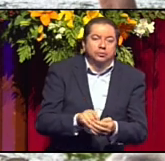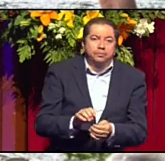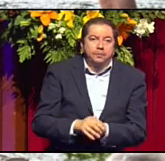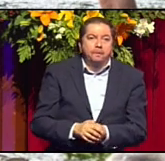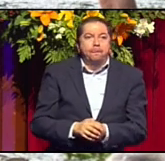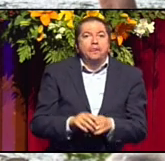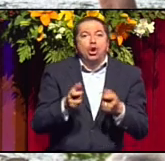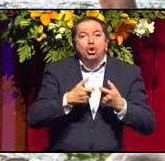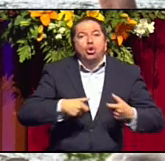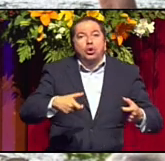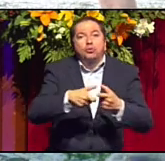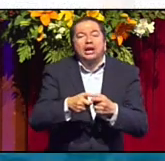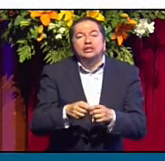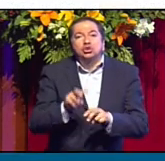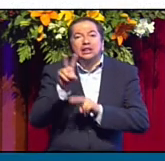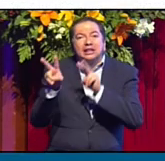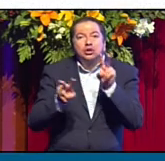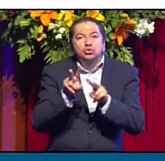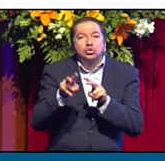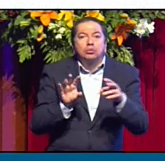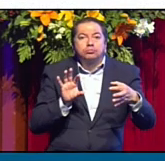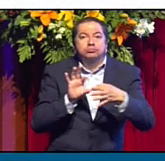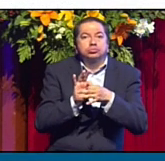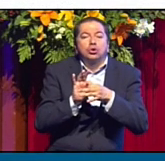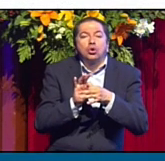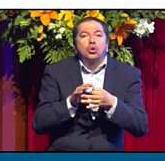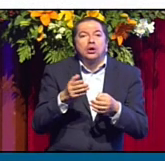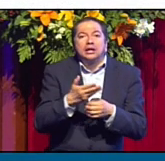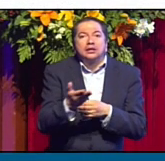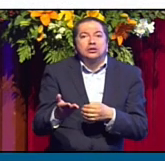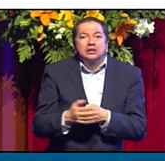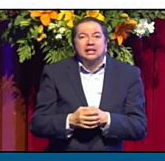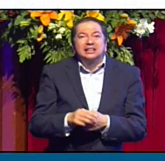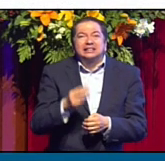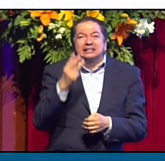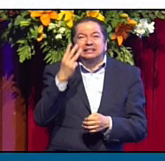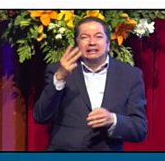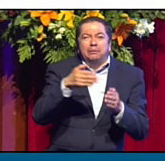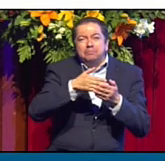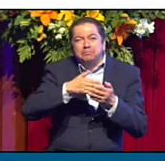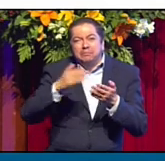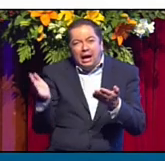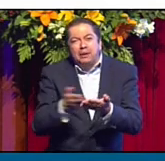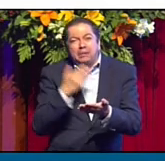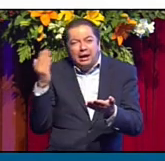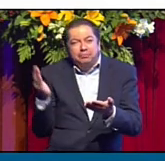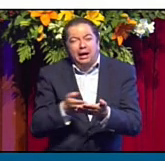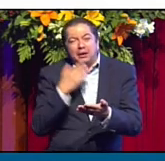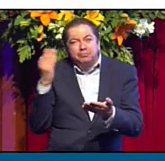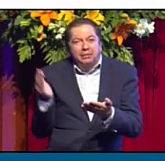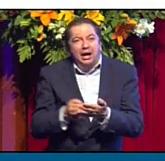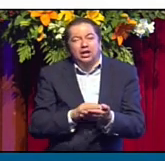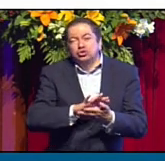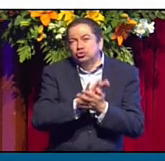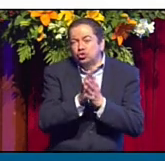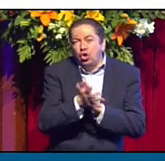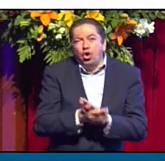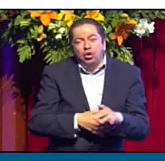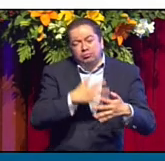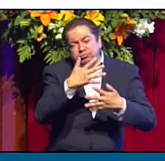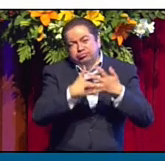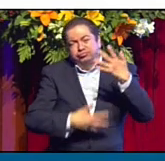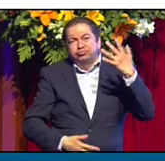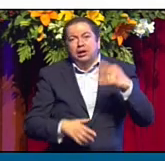rapidito, la Corporación Municipal de Turismo. Aquellos vinculados al turismo me van a liquidar tres páginas para hablar de todo lo que se está haciendo en la